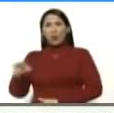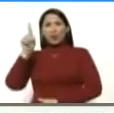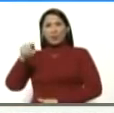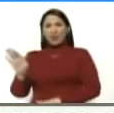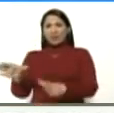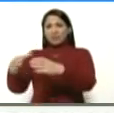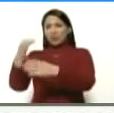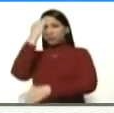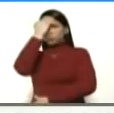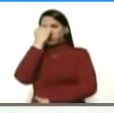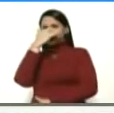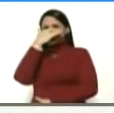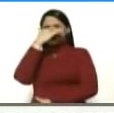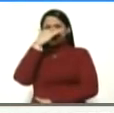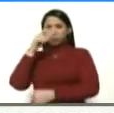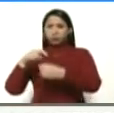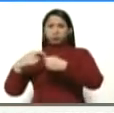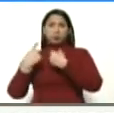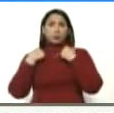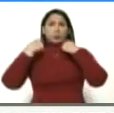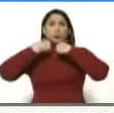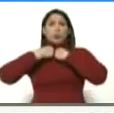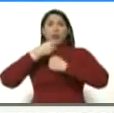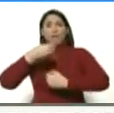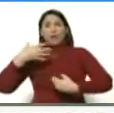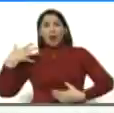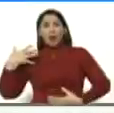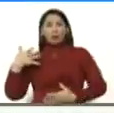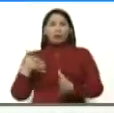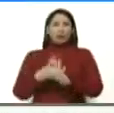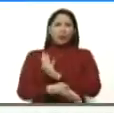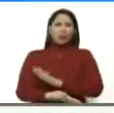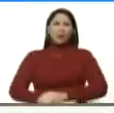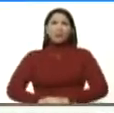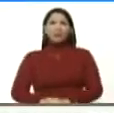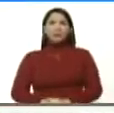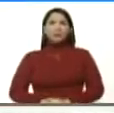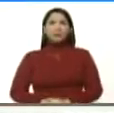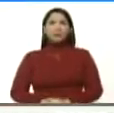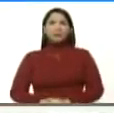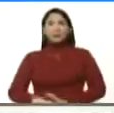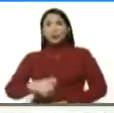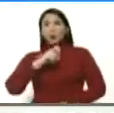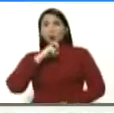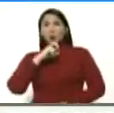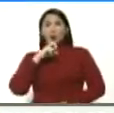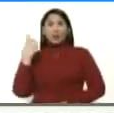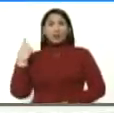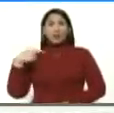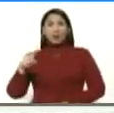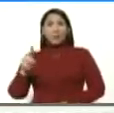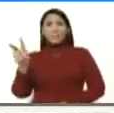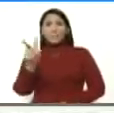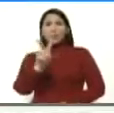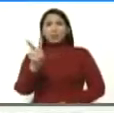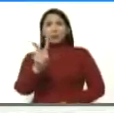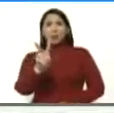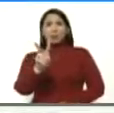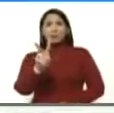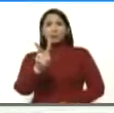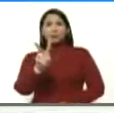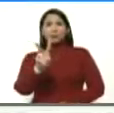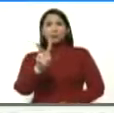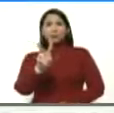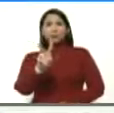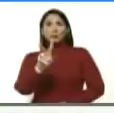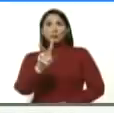de criminales de cuello blanco. Nos referimos al oro que tiene Venezuela